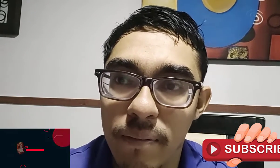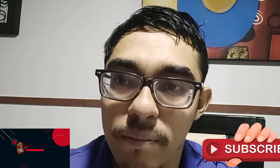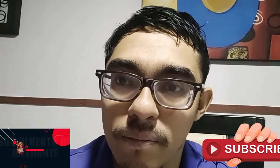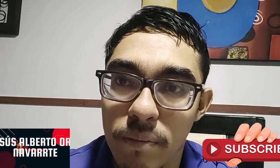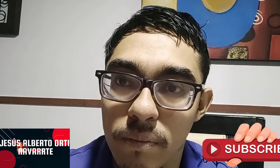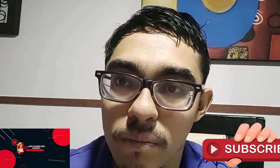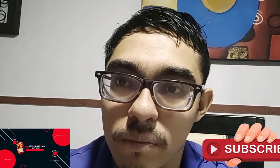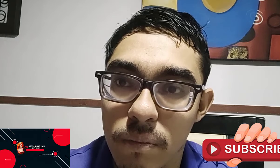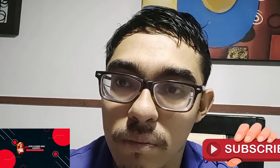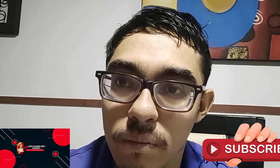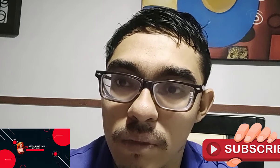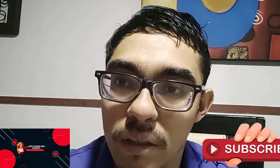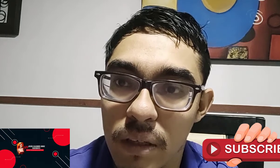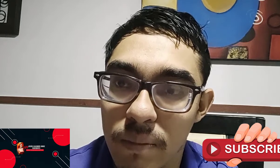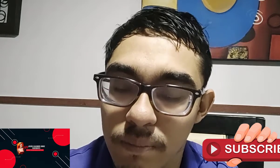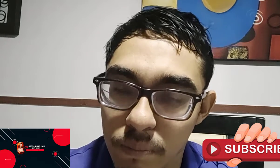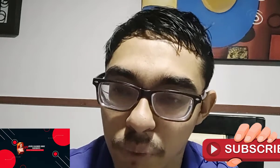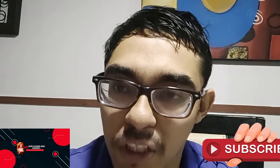fue,